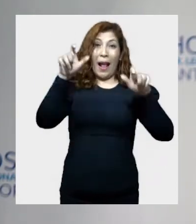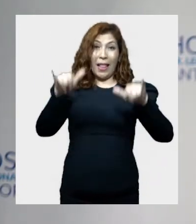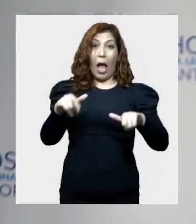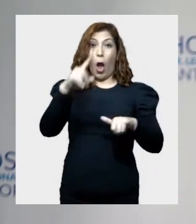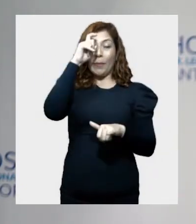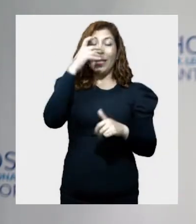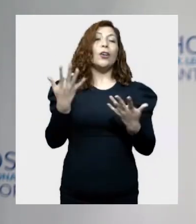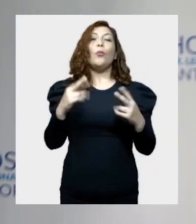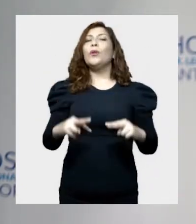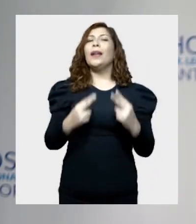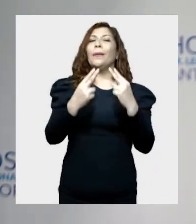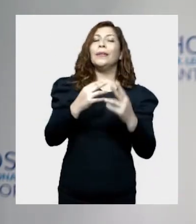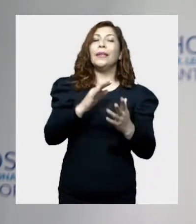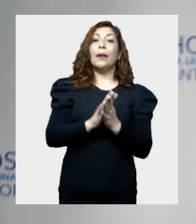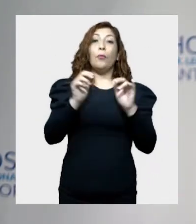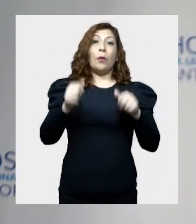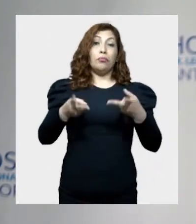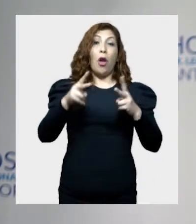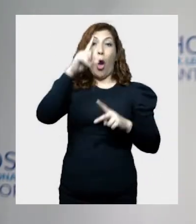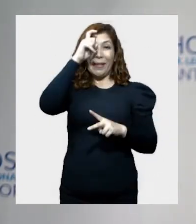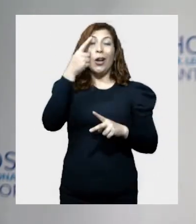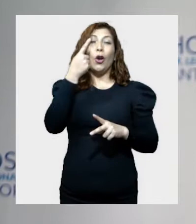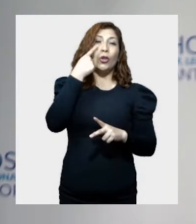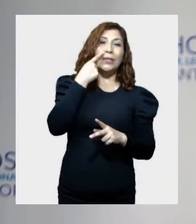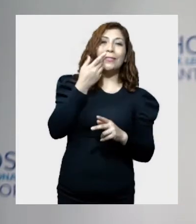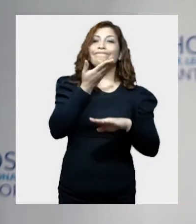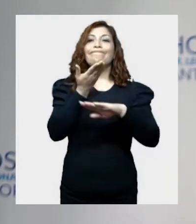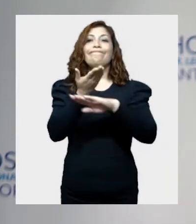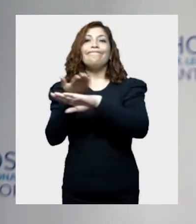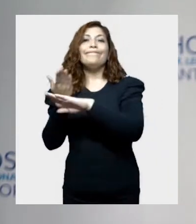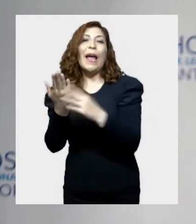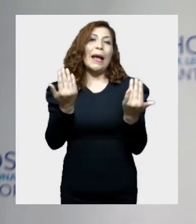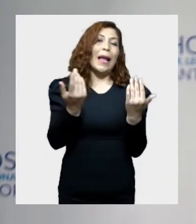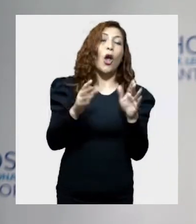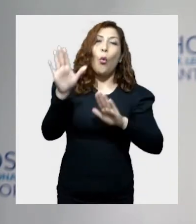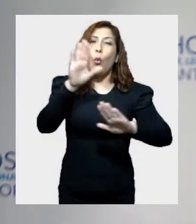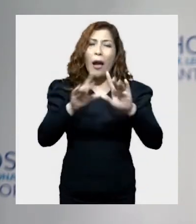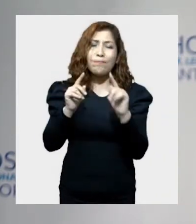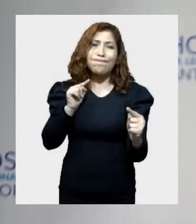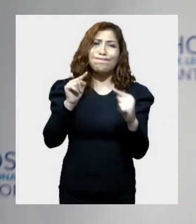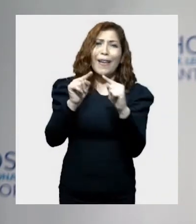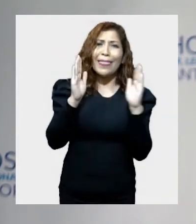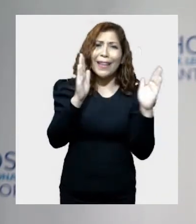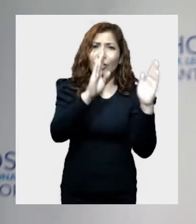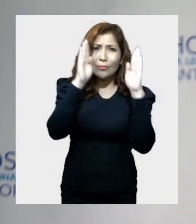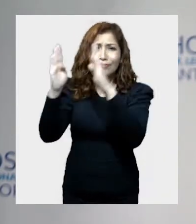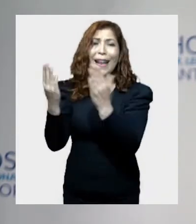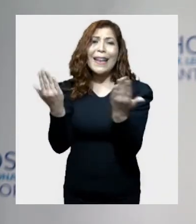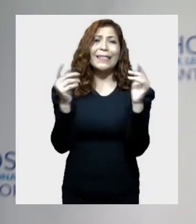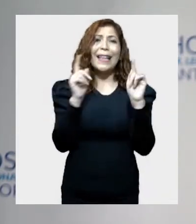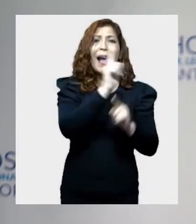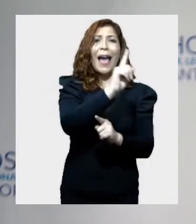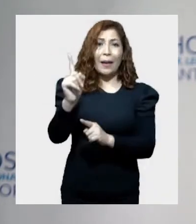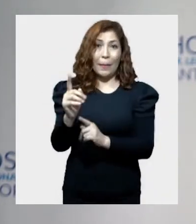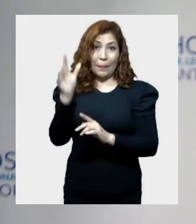una herramienta que le permite al establecimiento conocer las demandas de cuidados directos que requiere cada paciente, categorizándolos